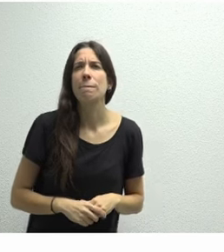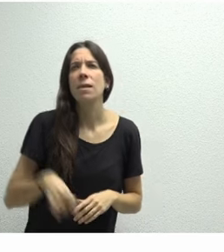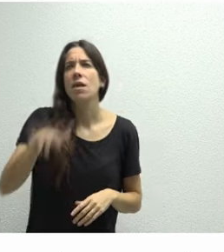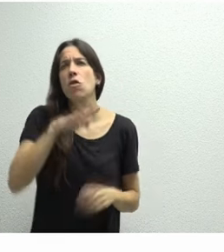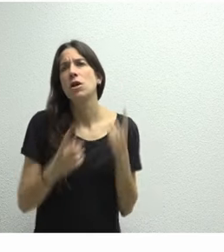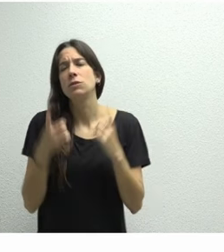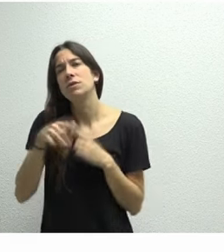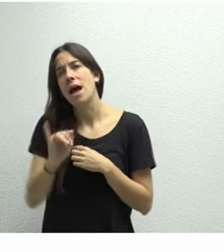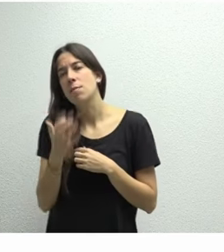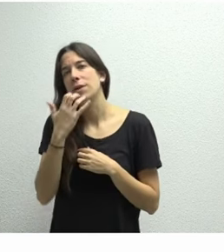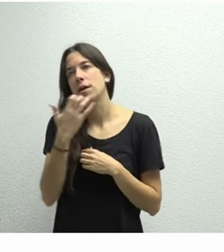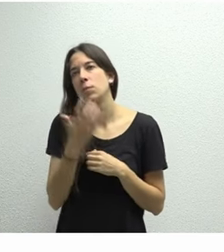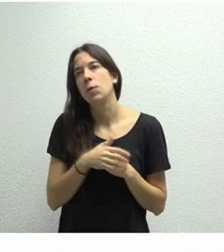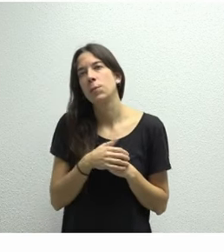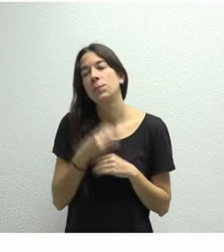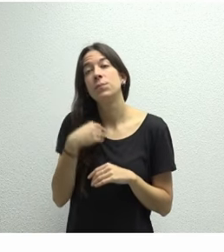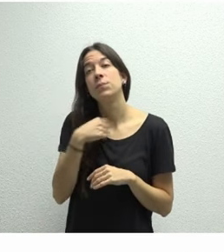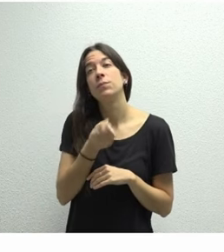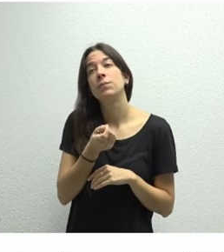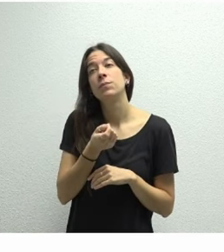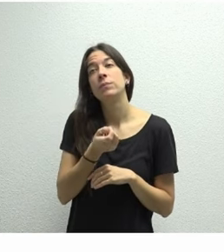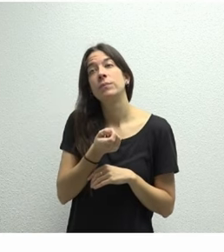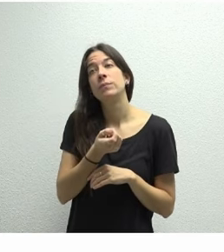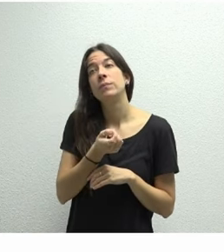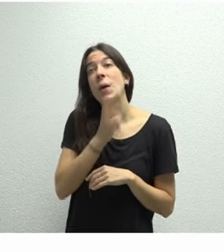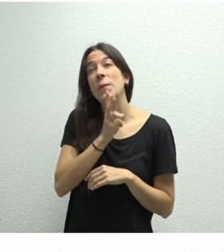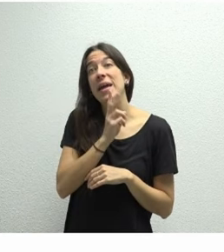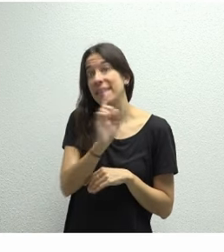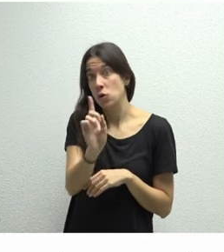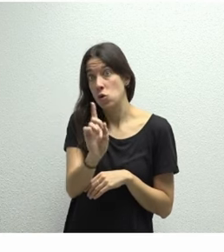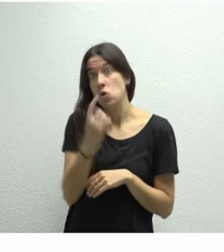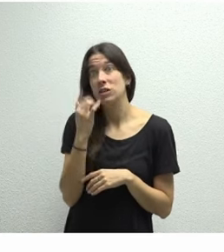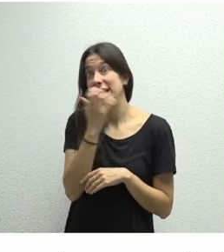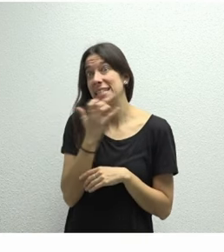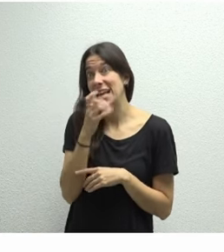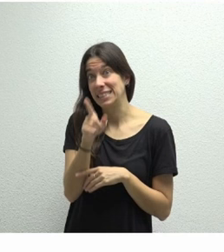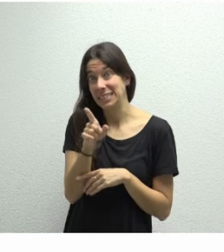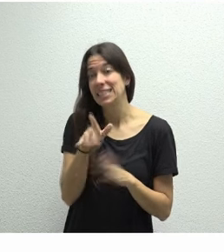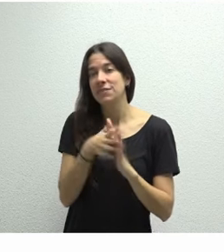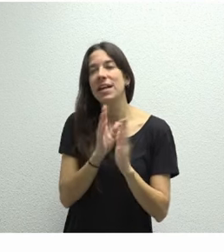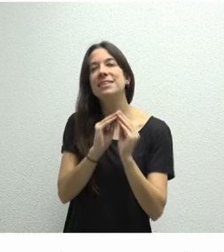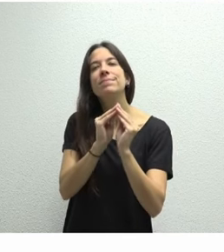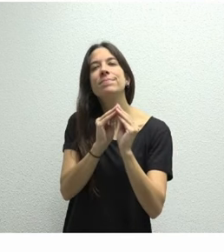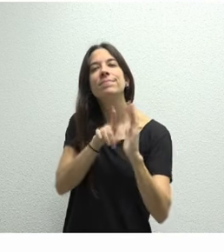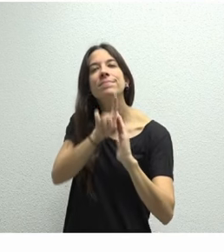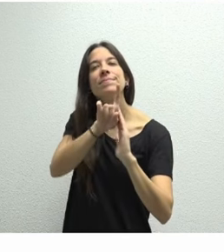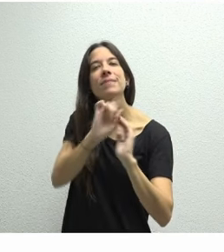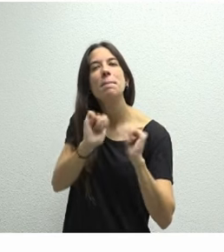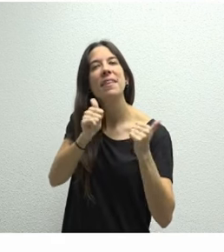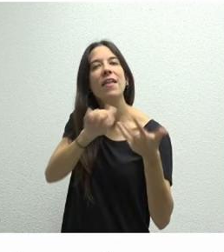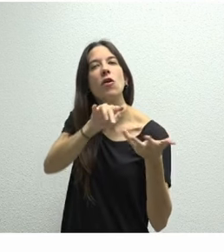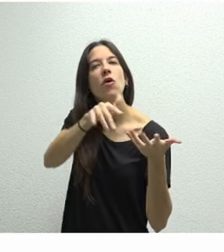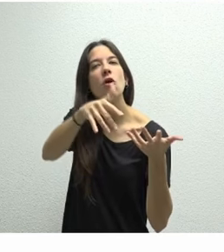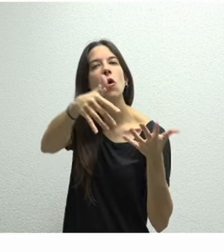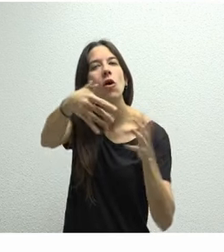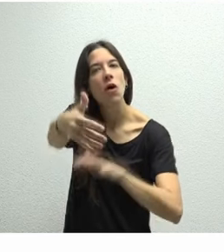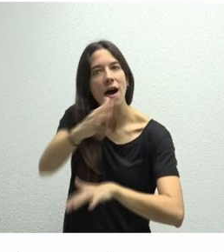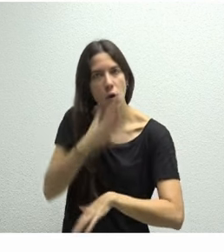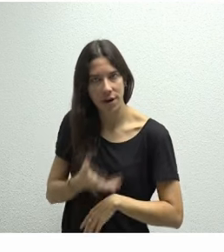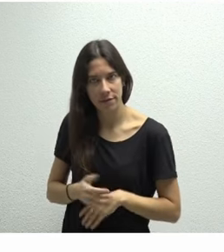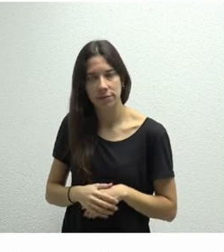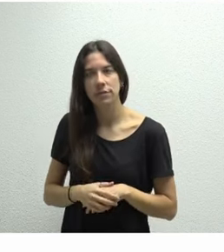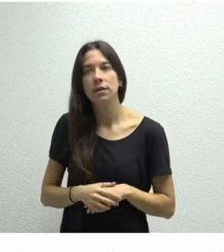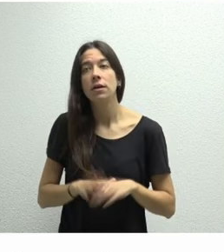de los que están no en verde no significa que están en desarrollo están empezando no